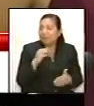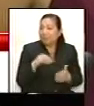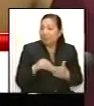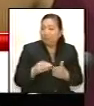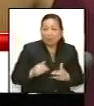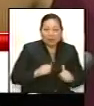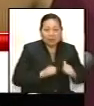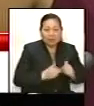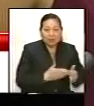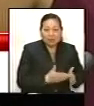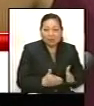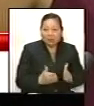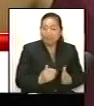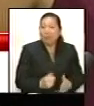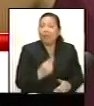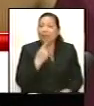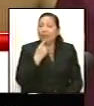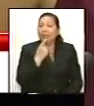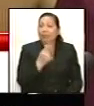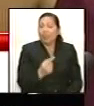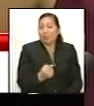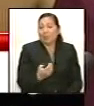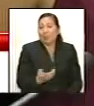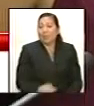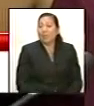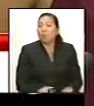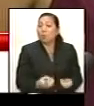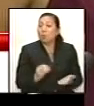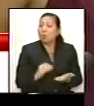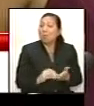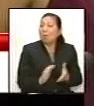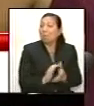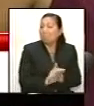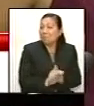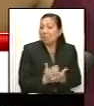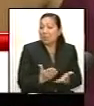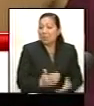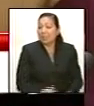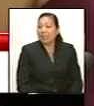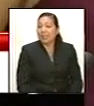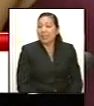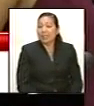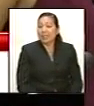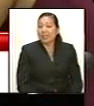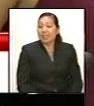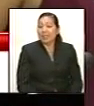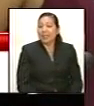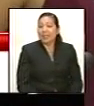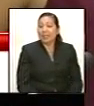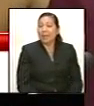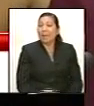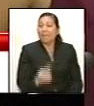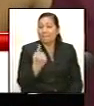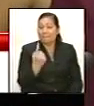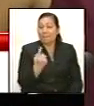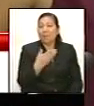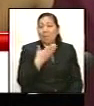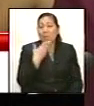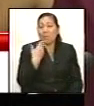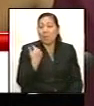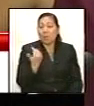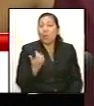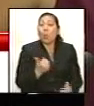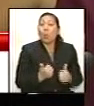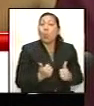la víctima la ruta de denuncia de una manera mucho más amigable, ¿no? Primero sería bueno definir